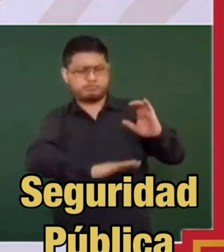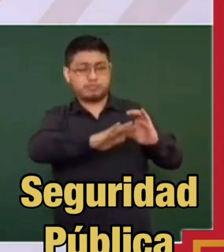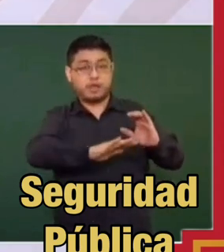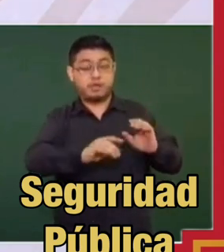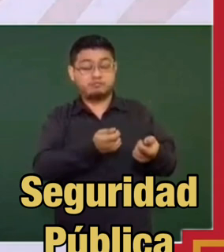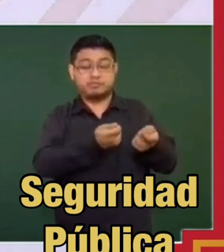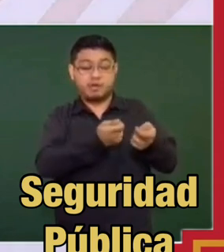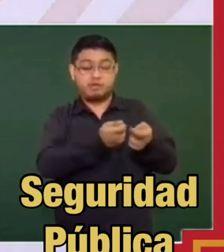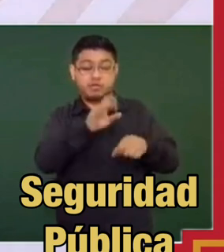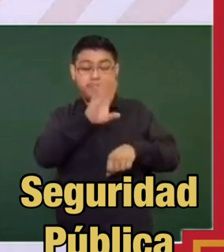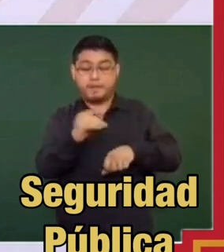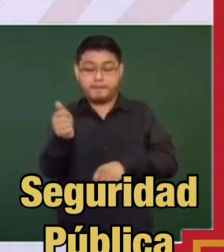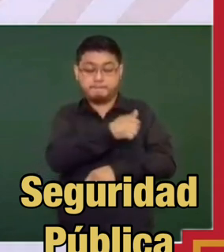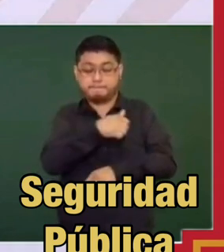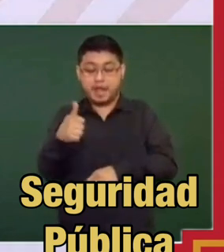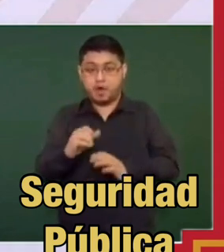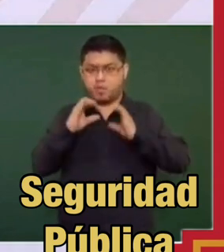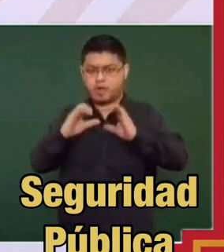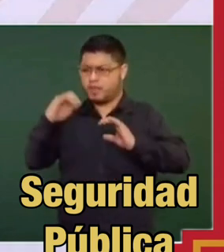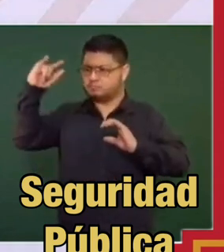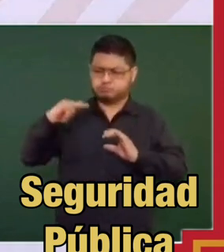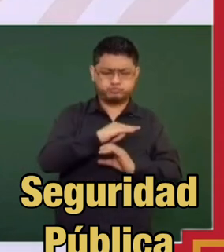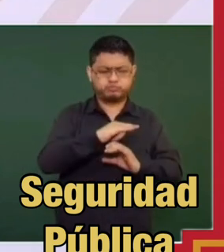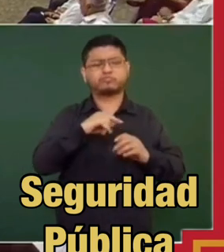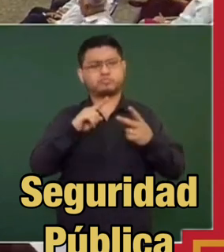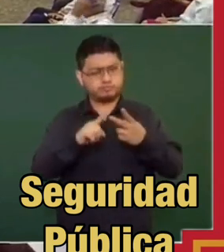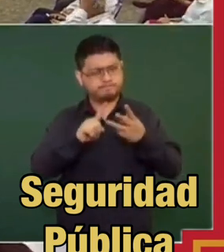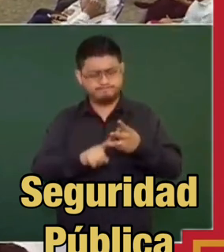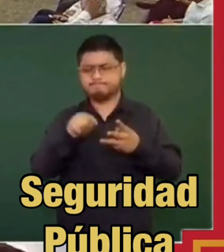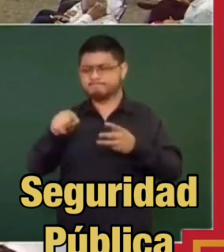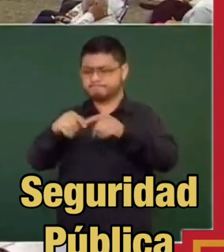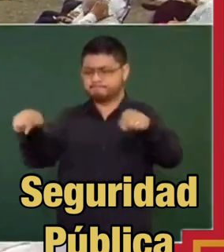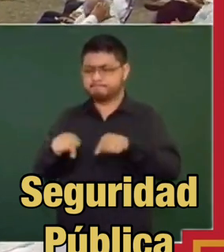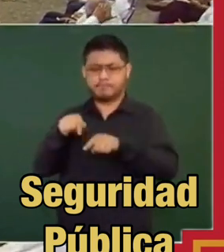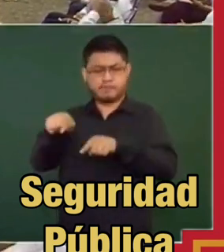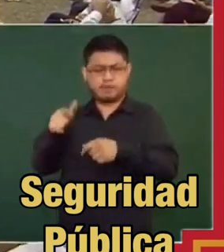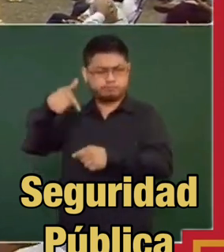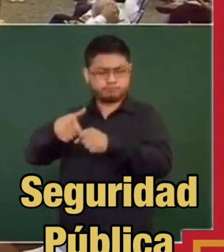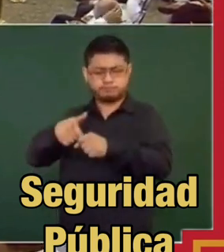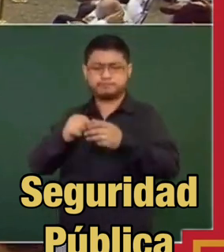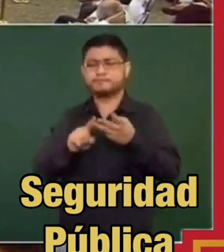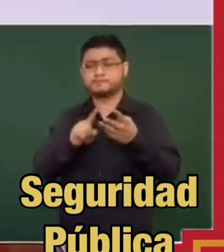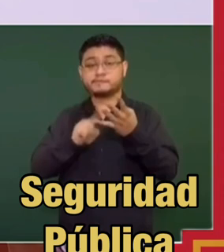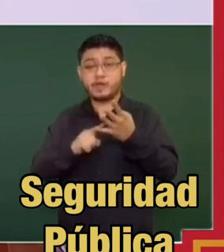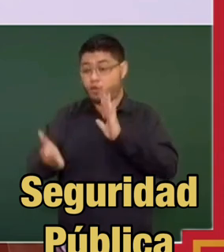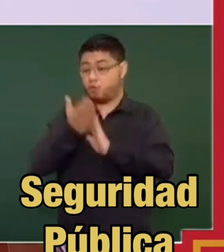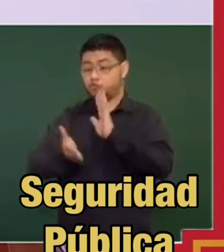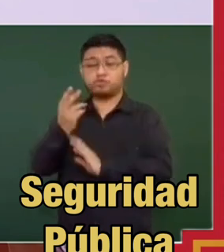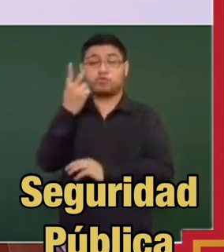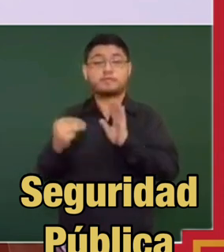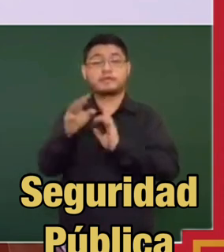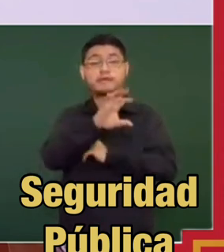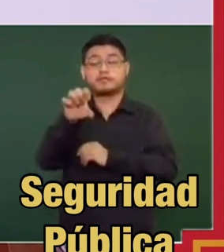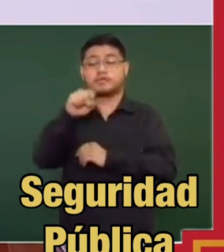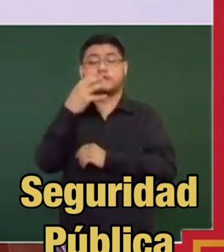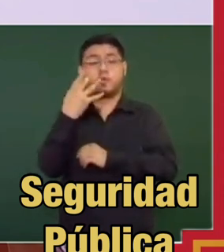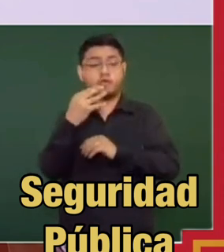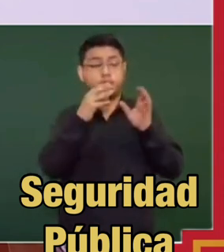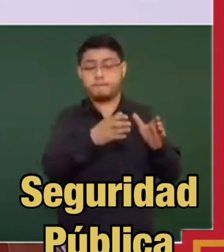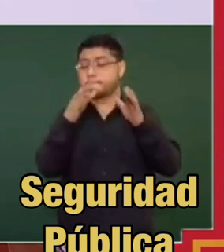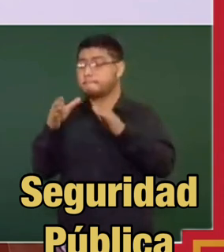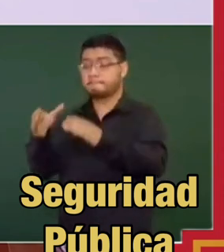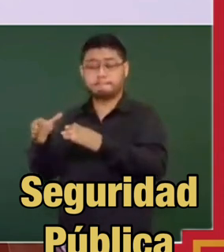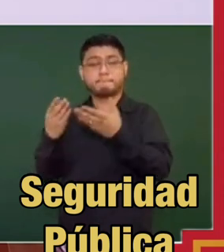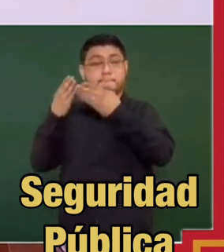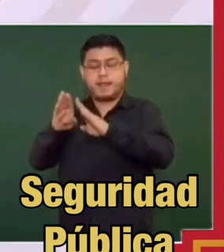de aduanas, cuidado de puertos, aeropuertos e instalaciones de Pemex, en la construcción de 2.564 sucursales del Banco del